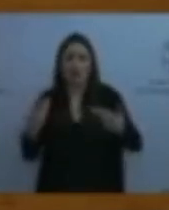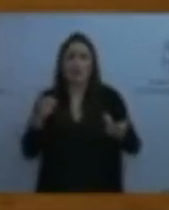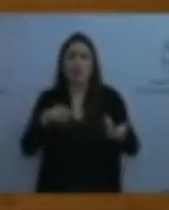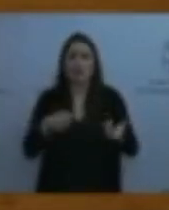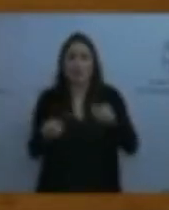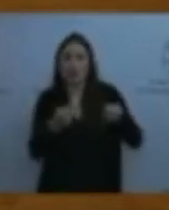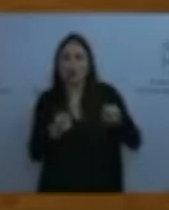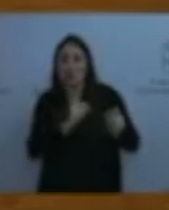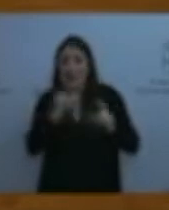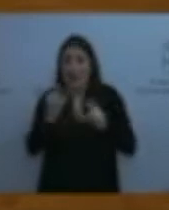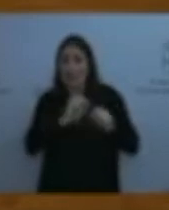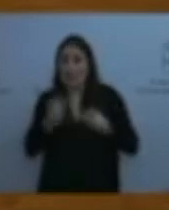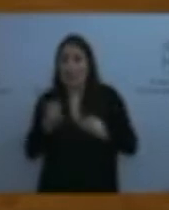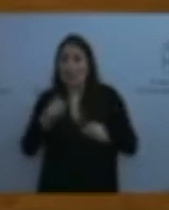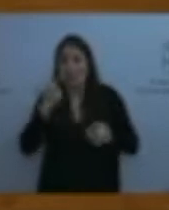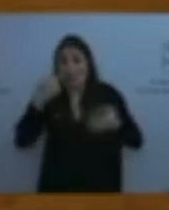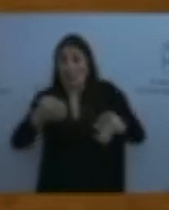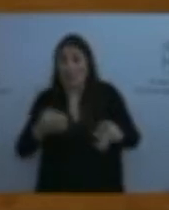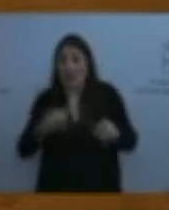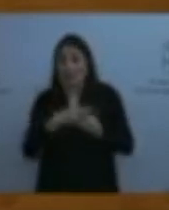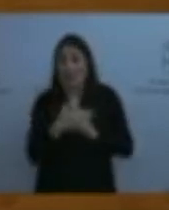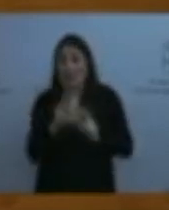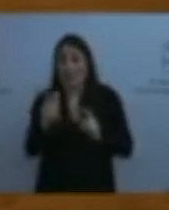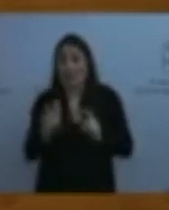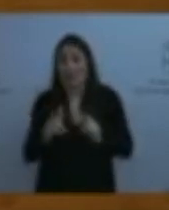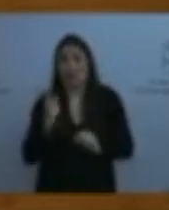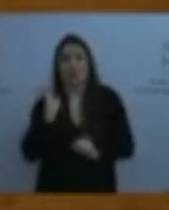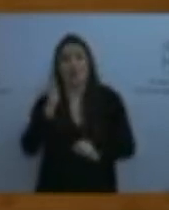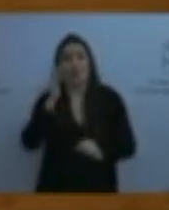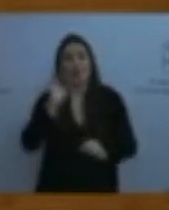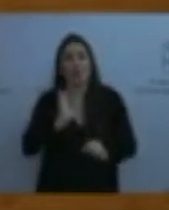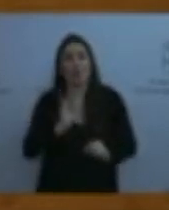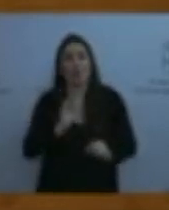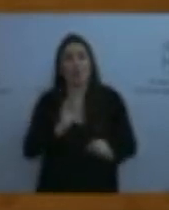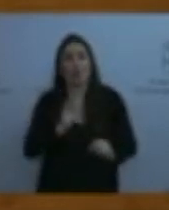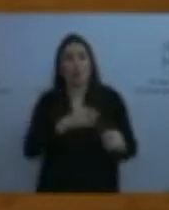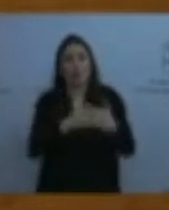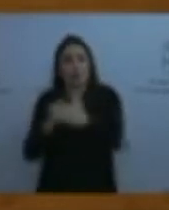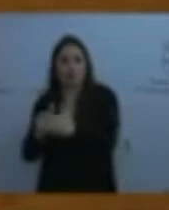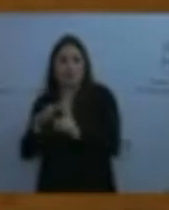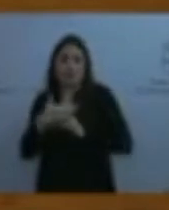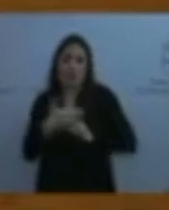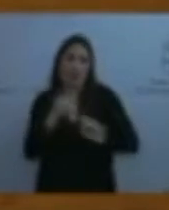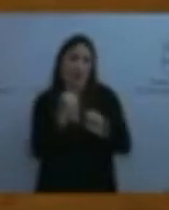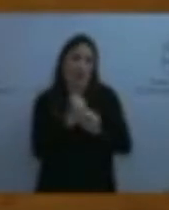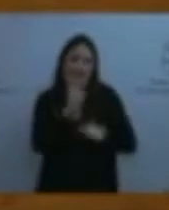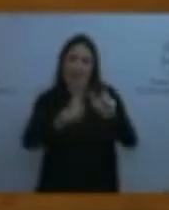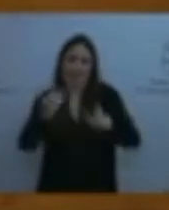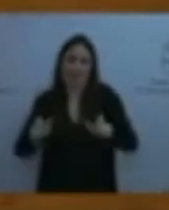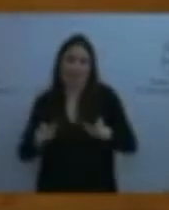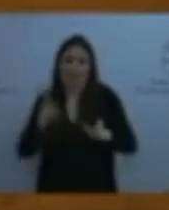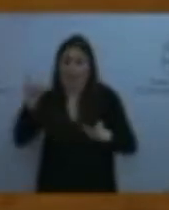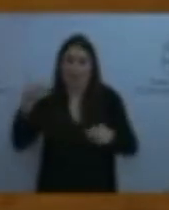de la migración y, en la práctica, de precarizar derechos, de dificultar la situación laboral de millones de personas en ese país,